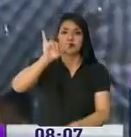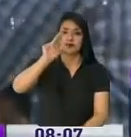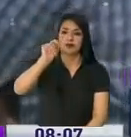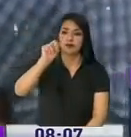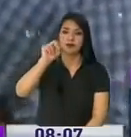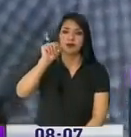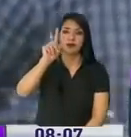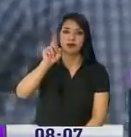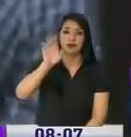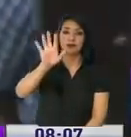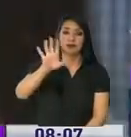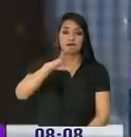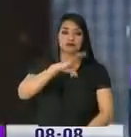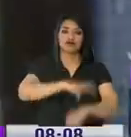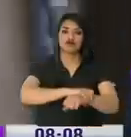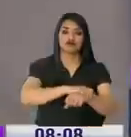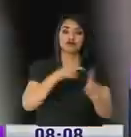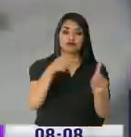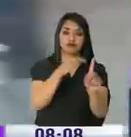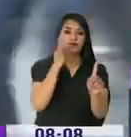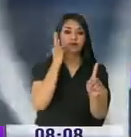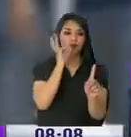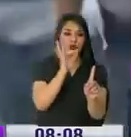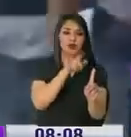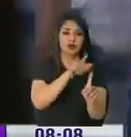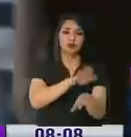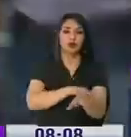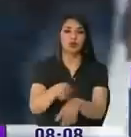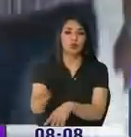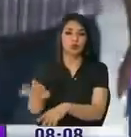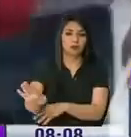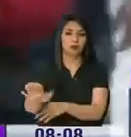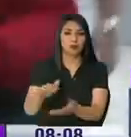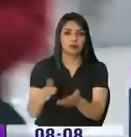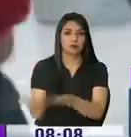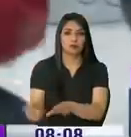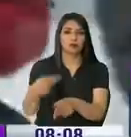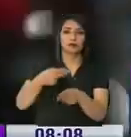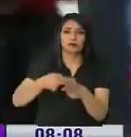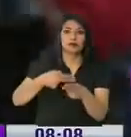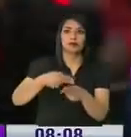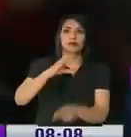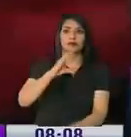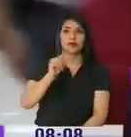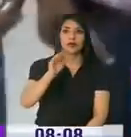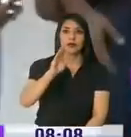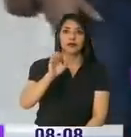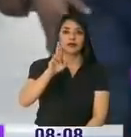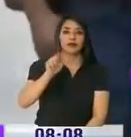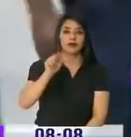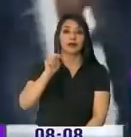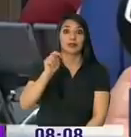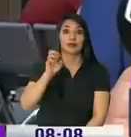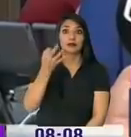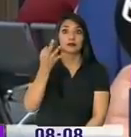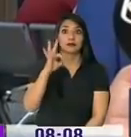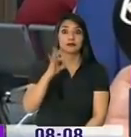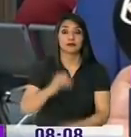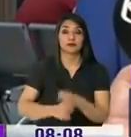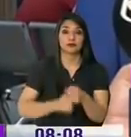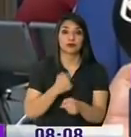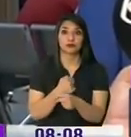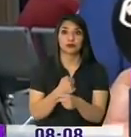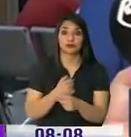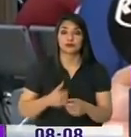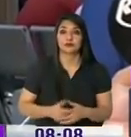policía lograron capturar a la supuesta responsable de nombre es katherine am de 19 años así que